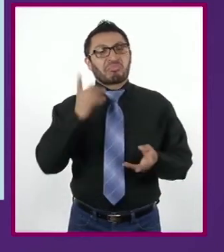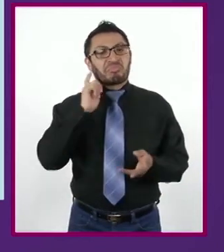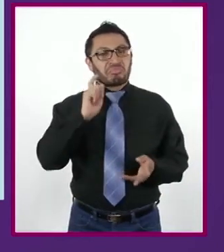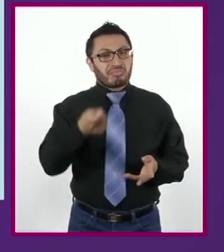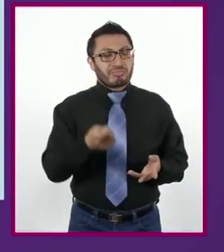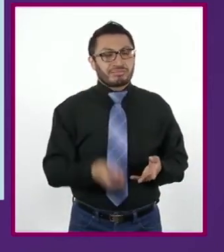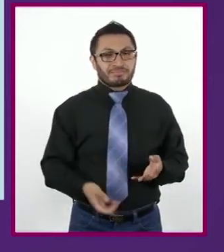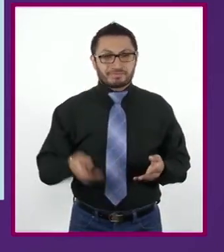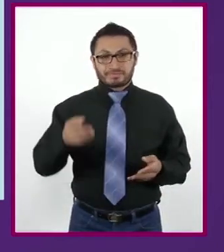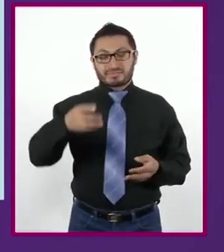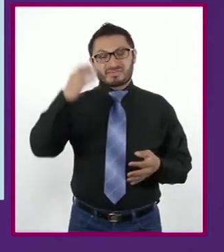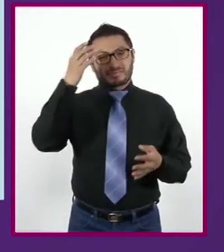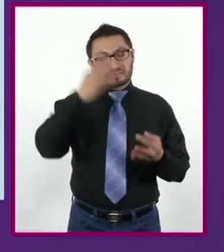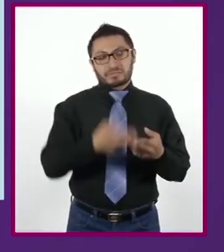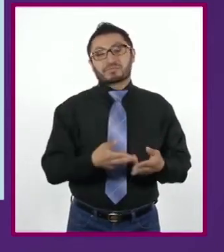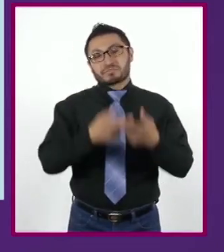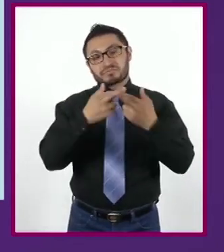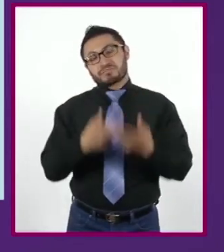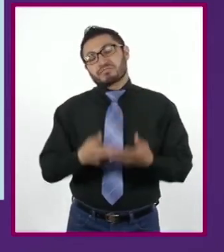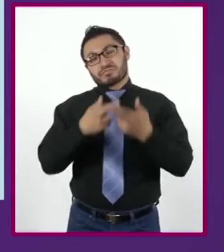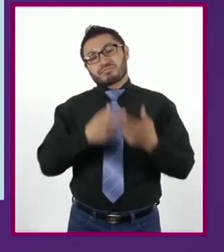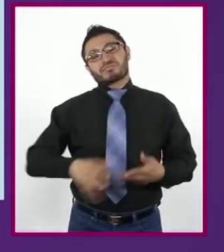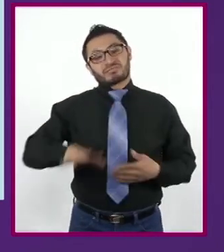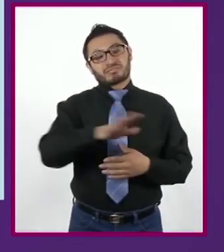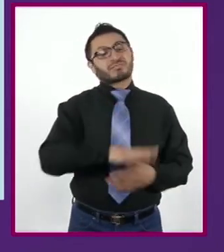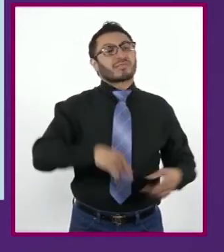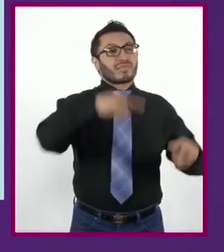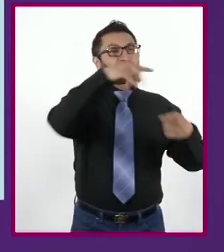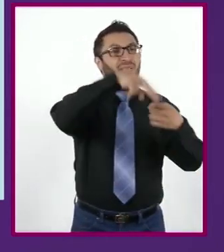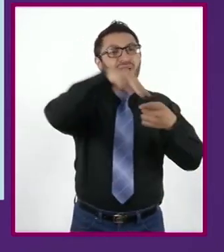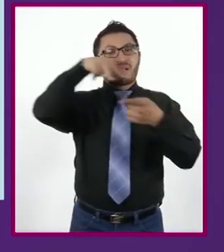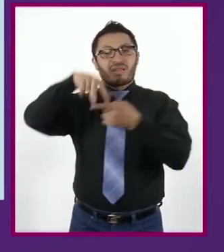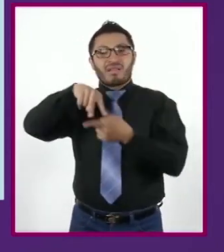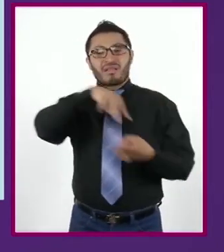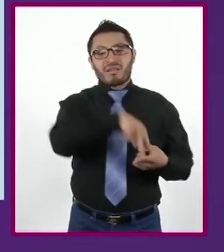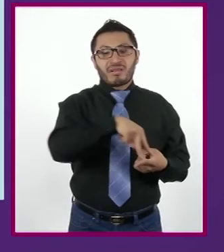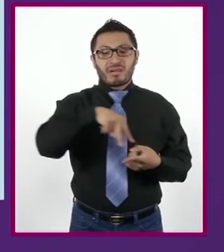el resto del terreno son triángulos iguales.